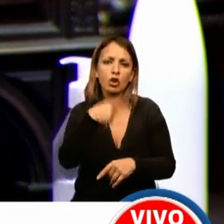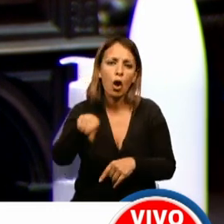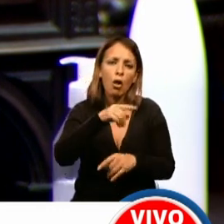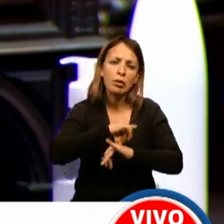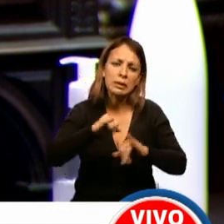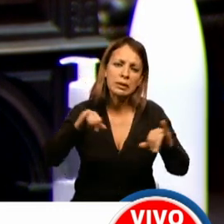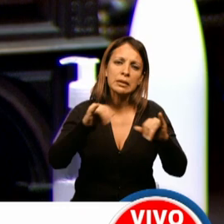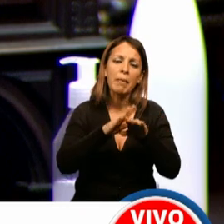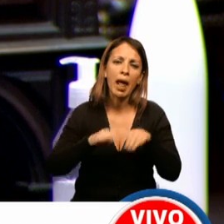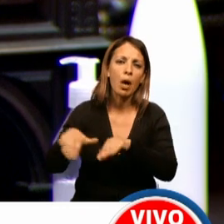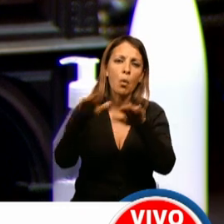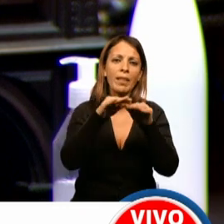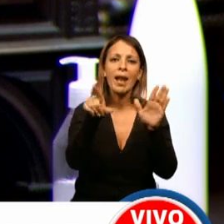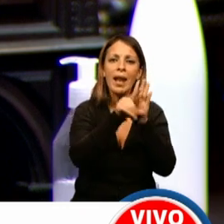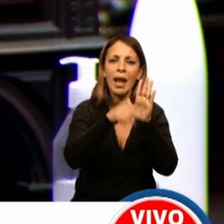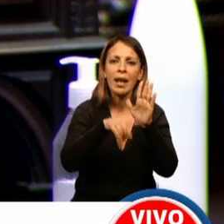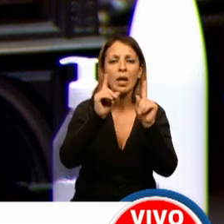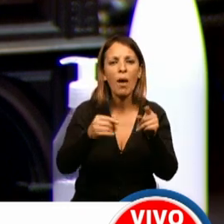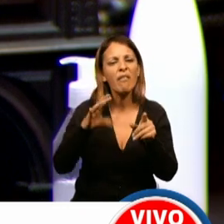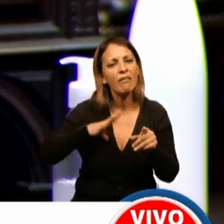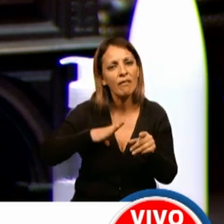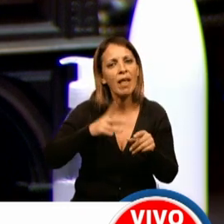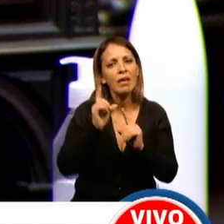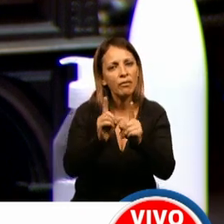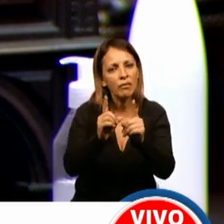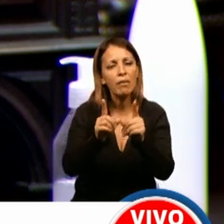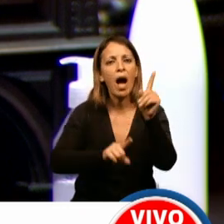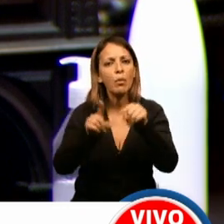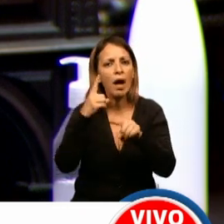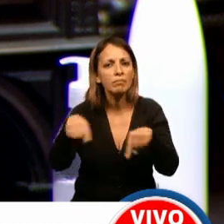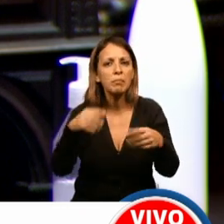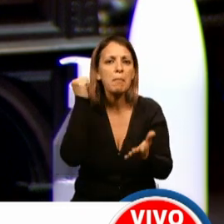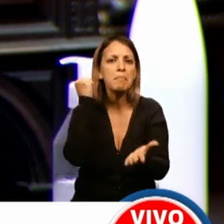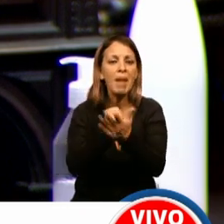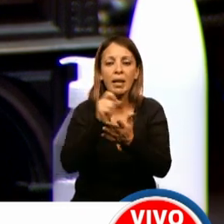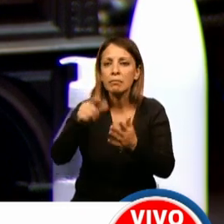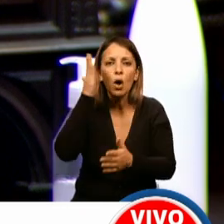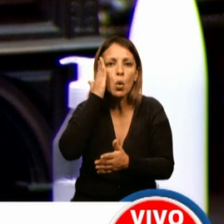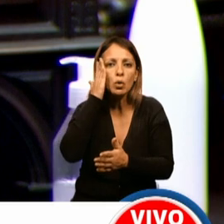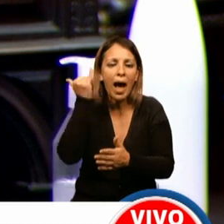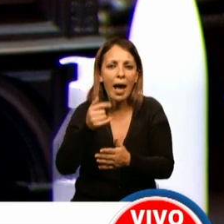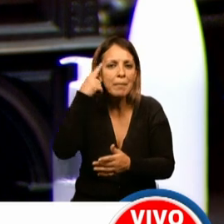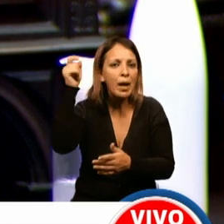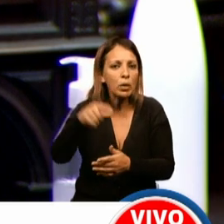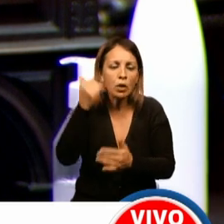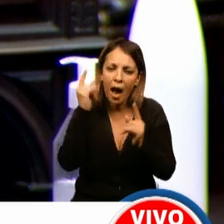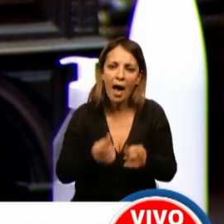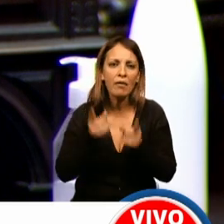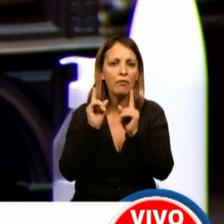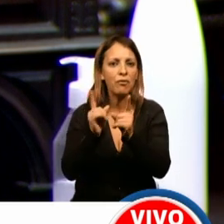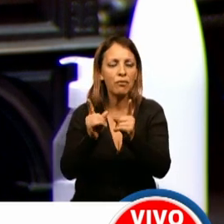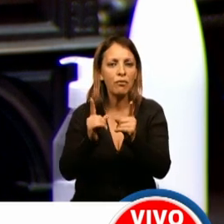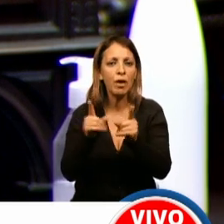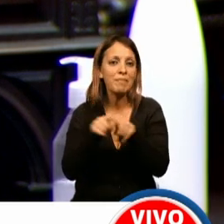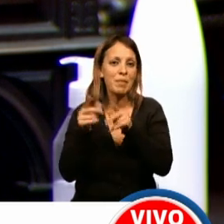ante la ley en varios aspectos continúan vigentes y estigmatizados nuestra cultura a ciertos prejuicios que a lo decía